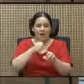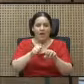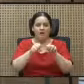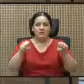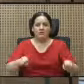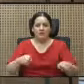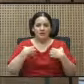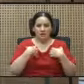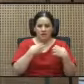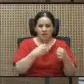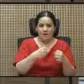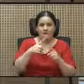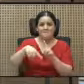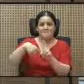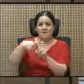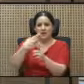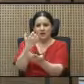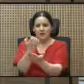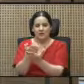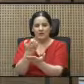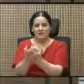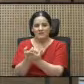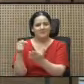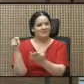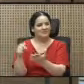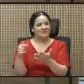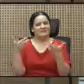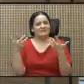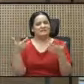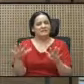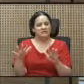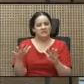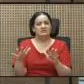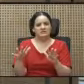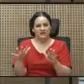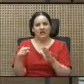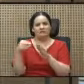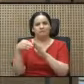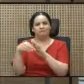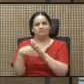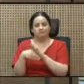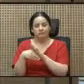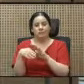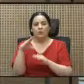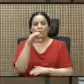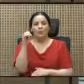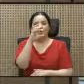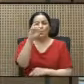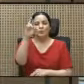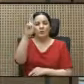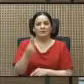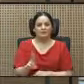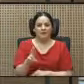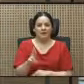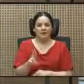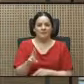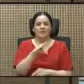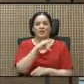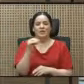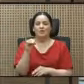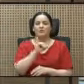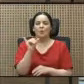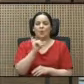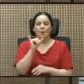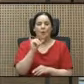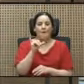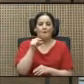economía, ya de por sí bastante comprometida y maltrecha. Costa Rica es un paciente en cuidados